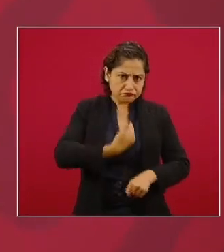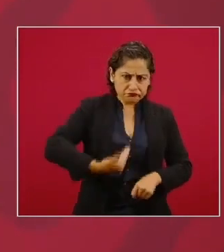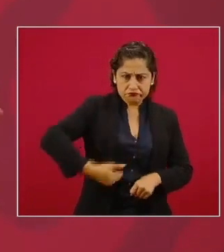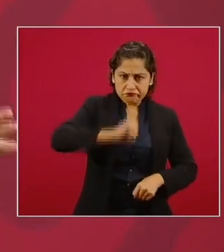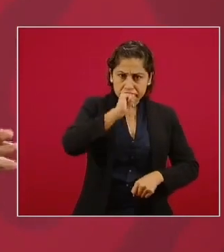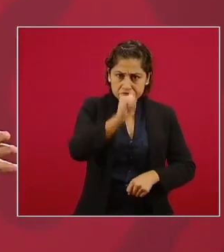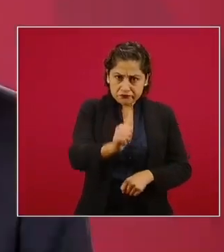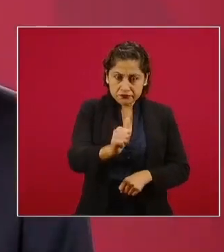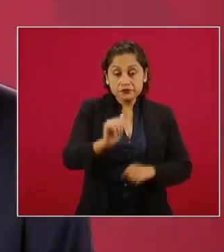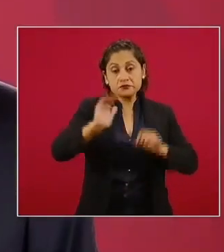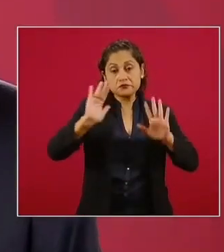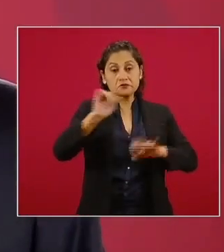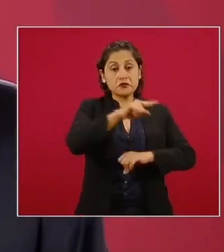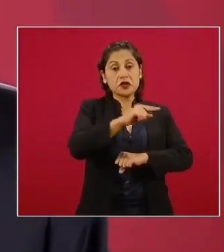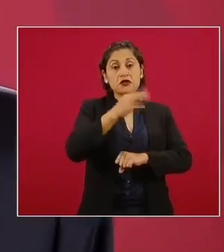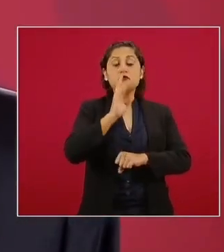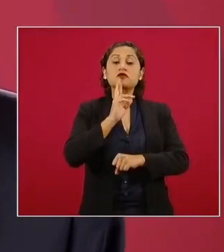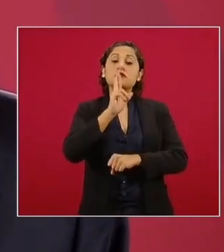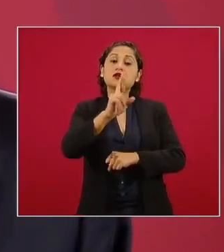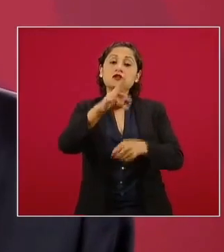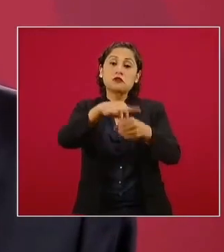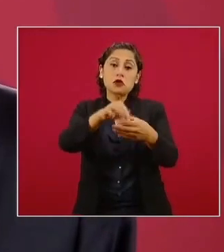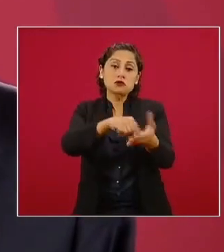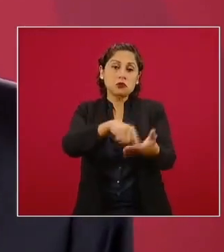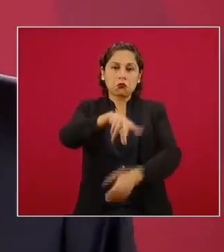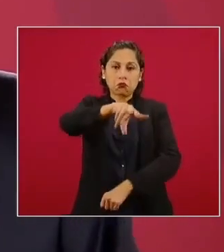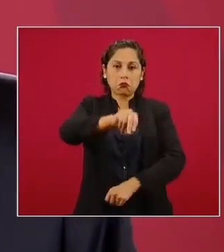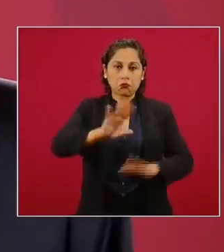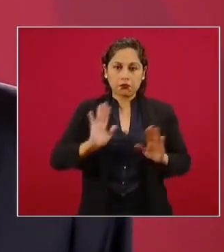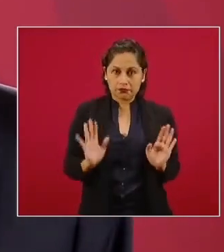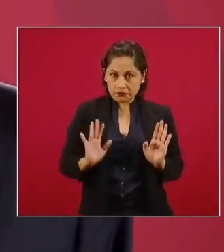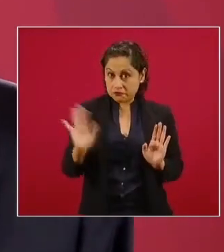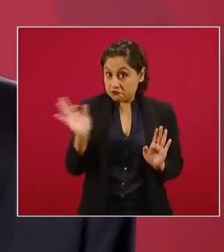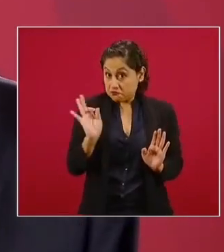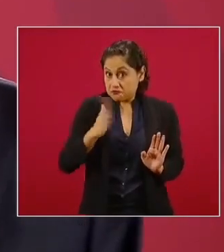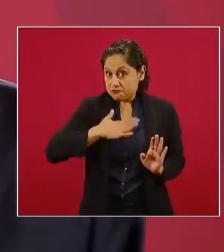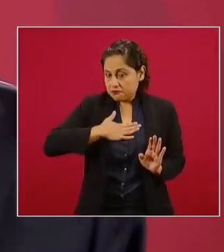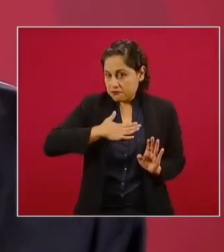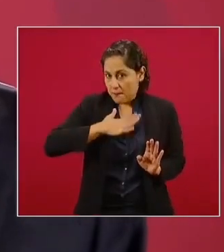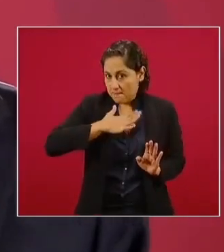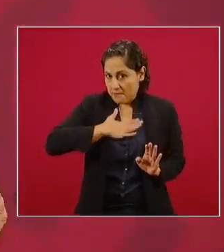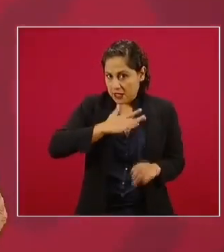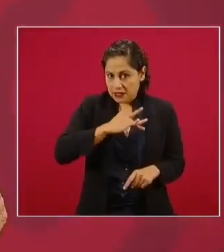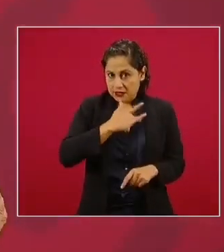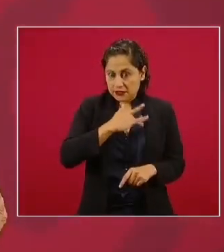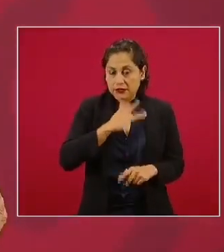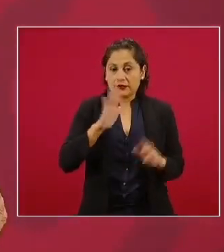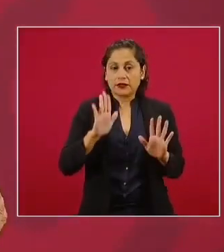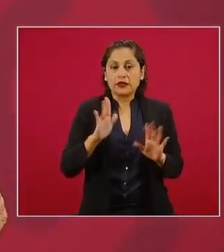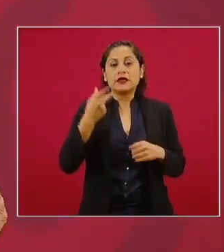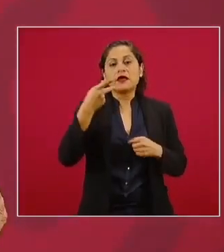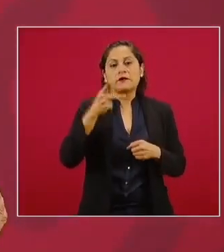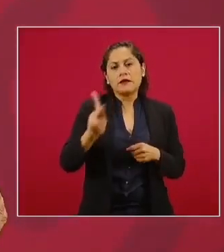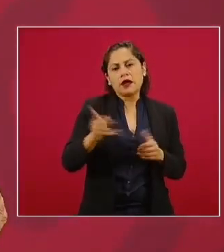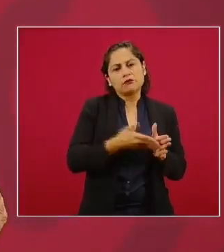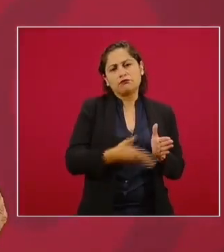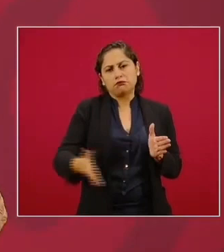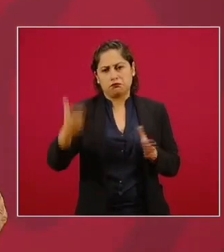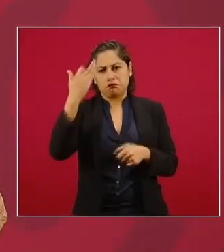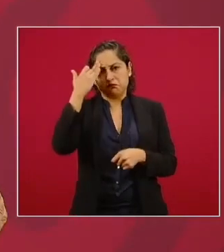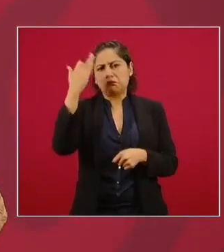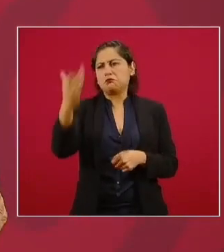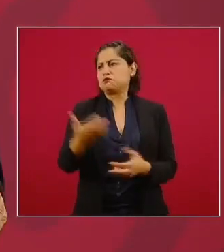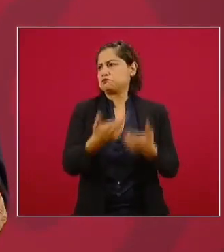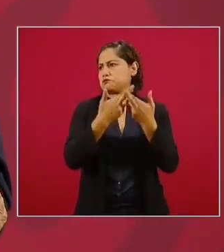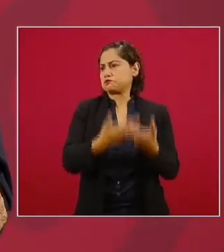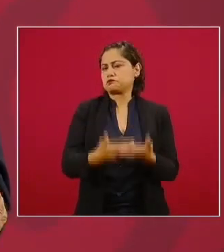Esa es mi interpretación. Y como hay tiempo, pues ahí se va a ir aclarando.